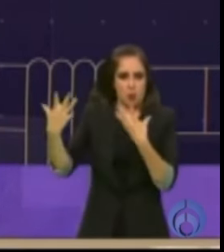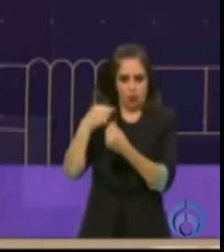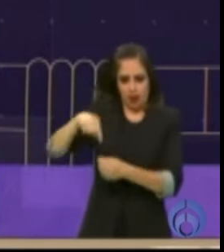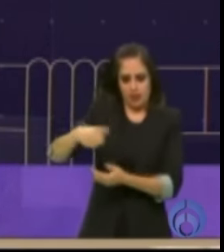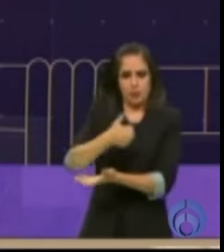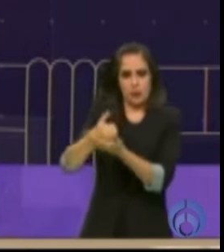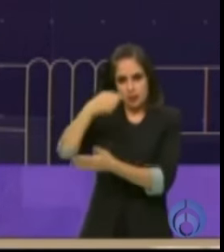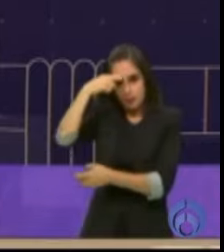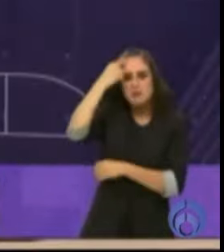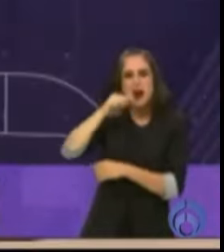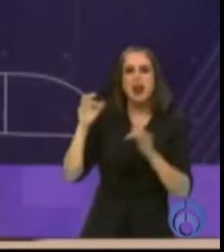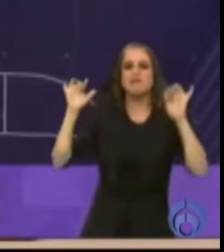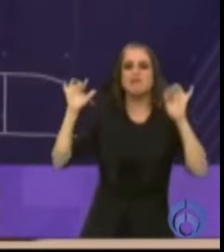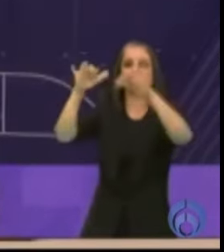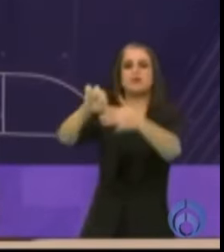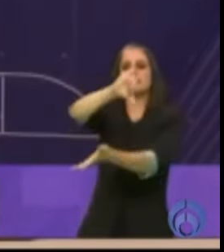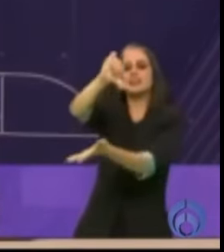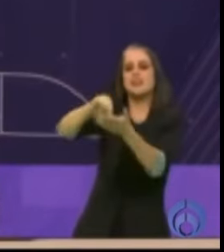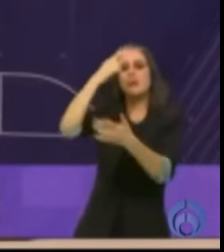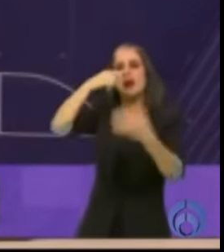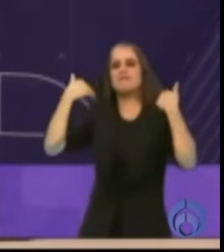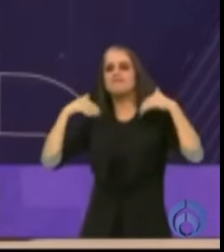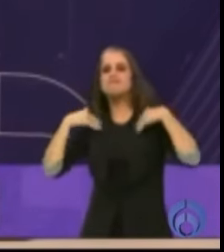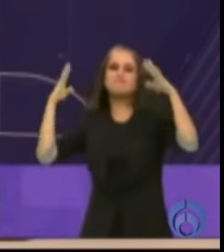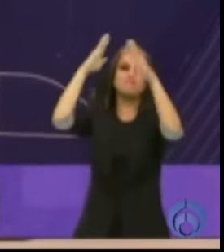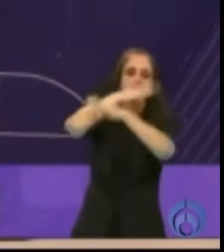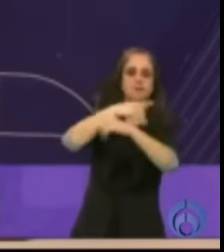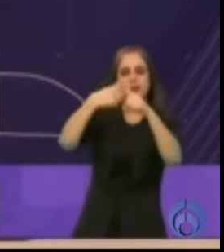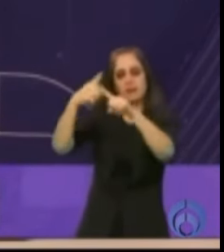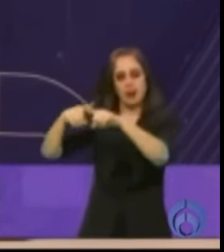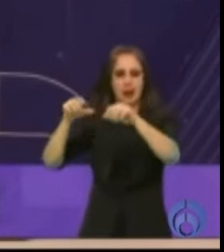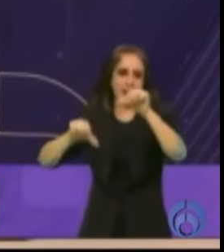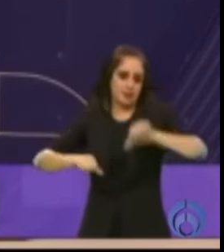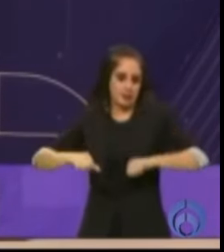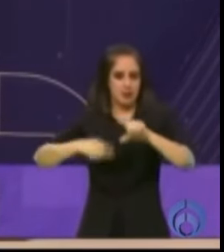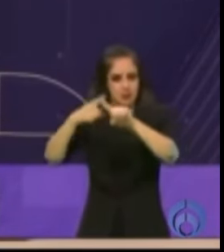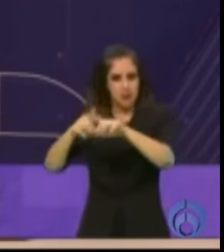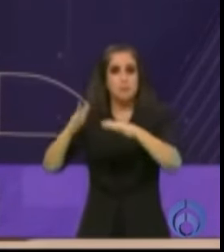mejorar su condición social y los llama aspiracionistas.